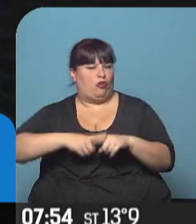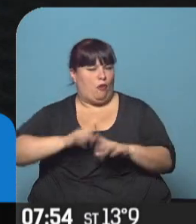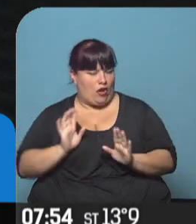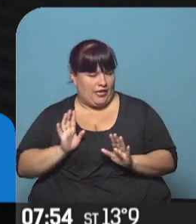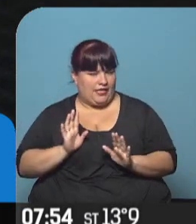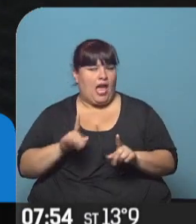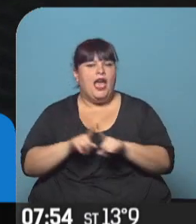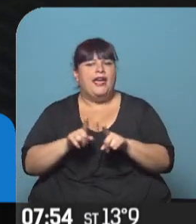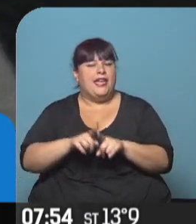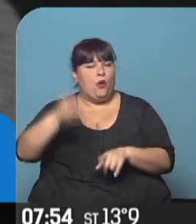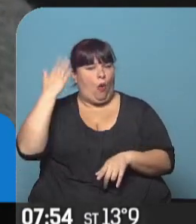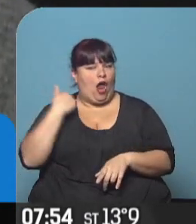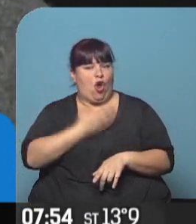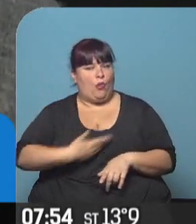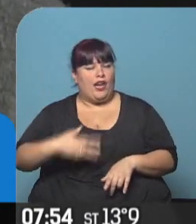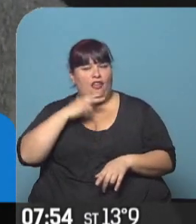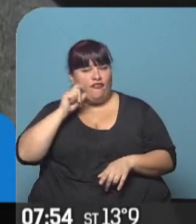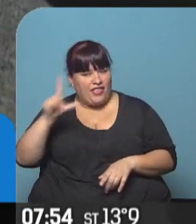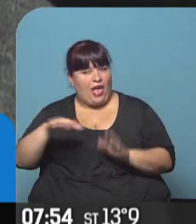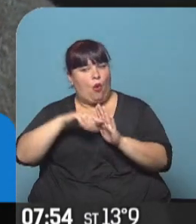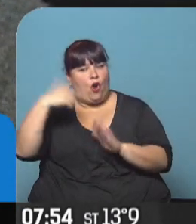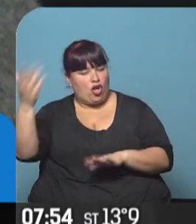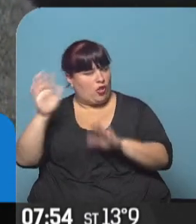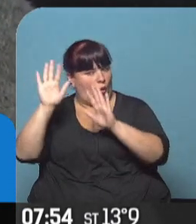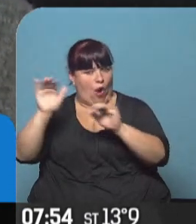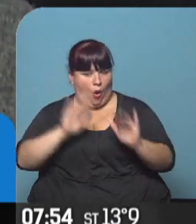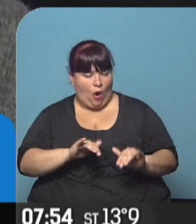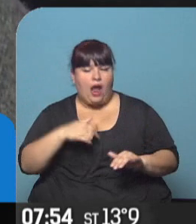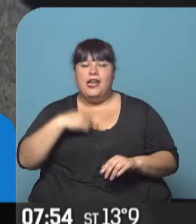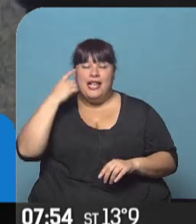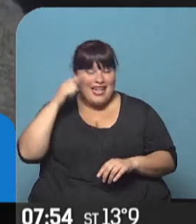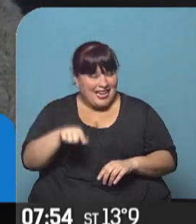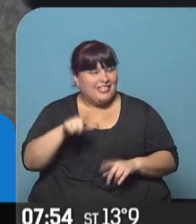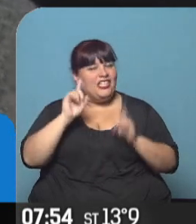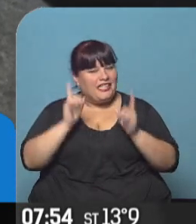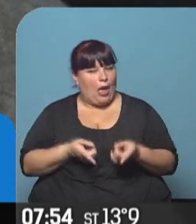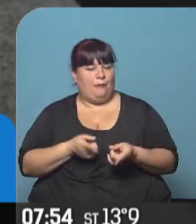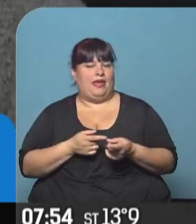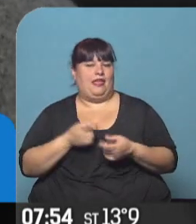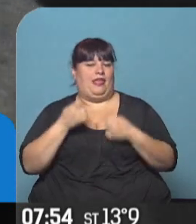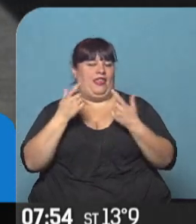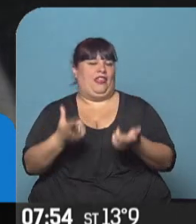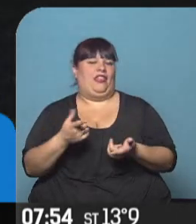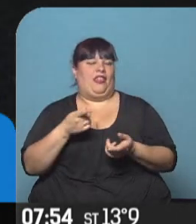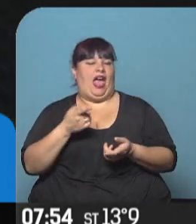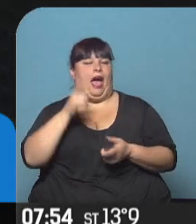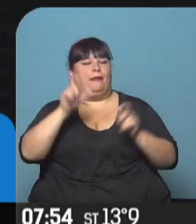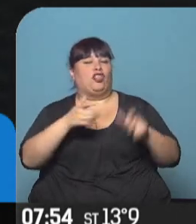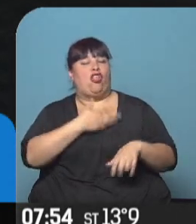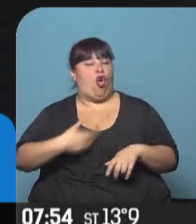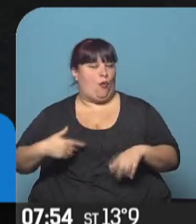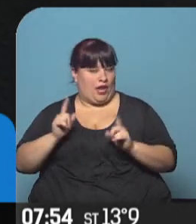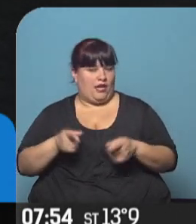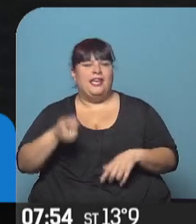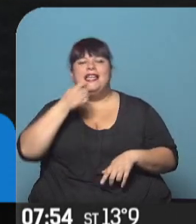como lo hizo la gobernadora vidal en la provincia buenos aires y yo creo que eso es lo que también le propone a los gobernadores no